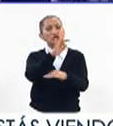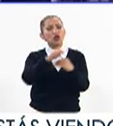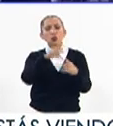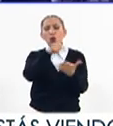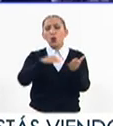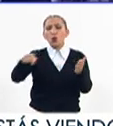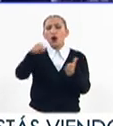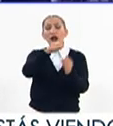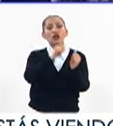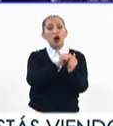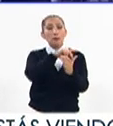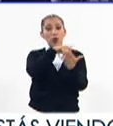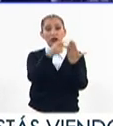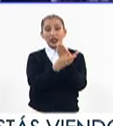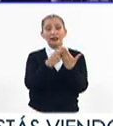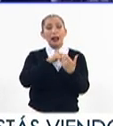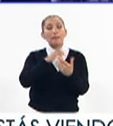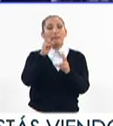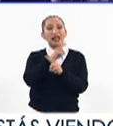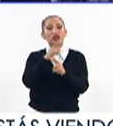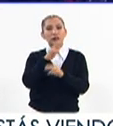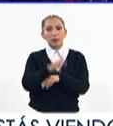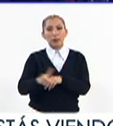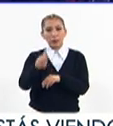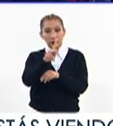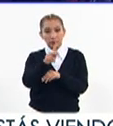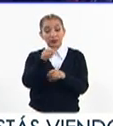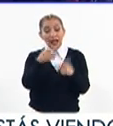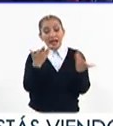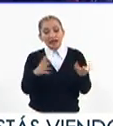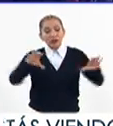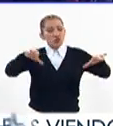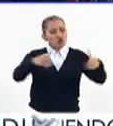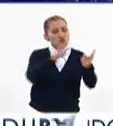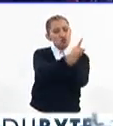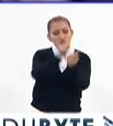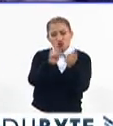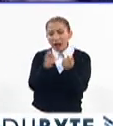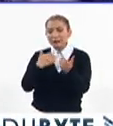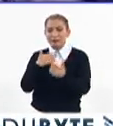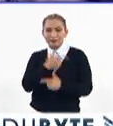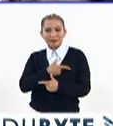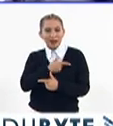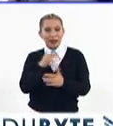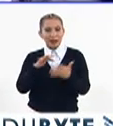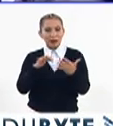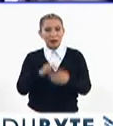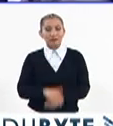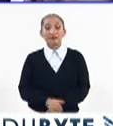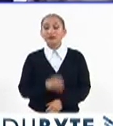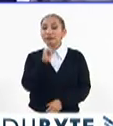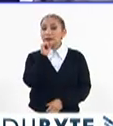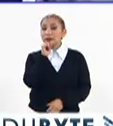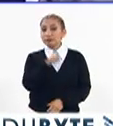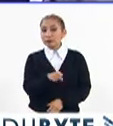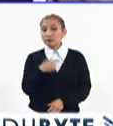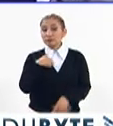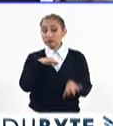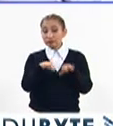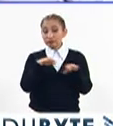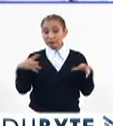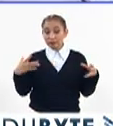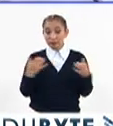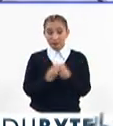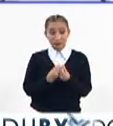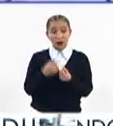barrios por medio del proyecto Vientos del Pueblo, creando comunidad y placer por la lectura. Además de trabajar